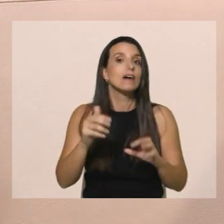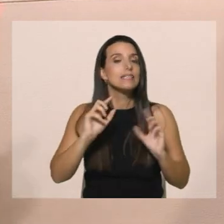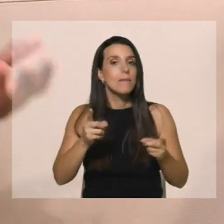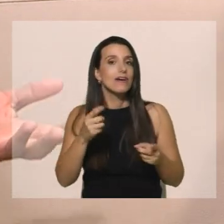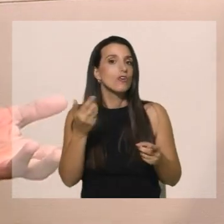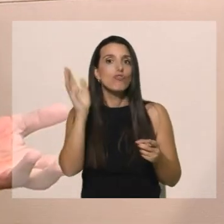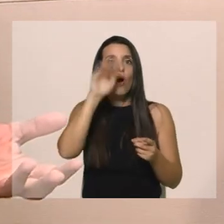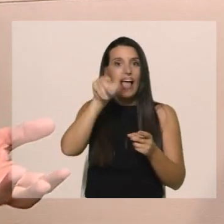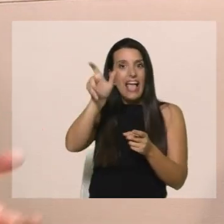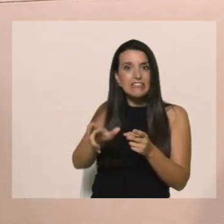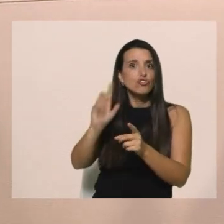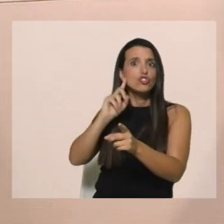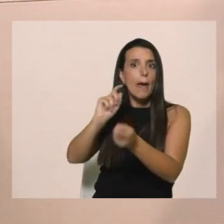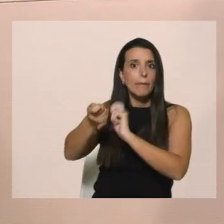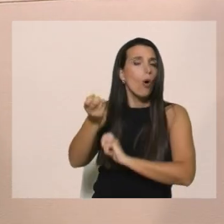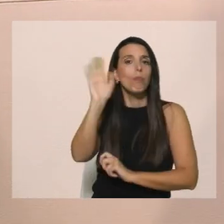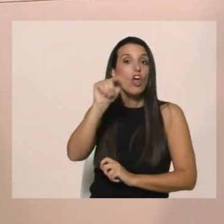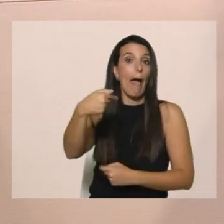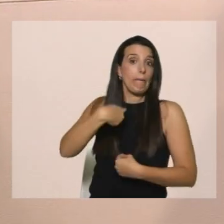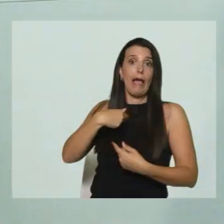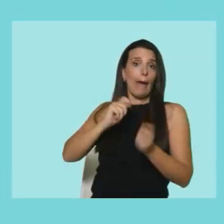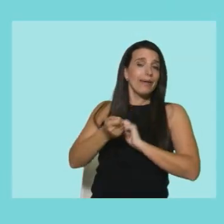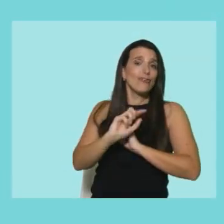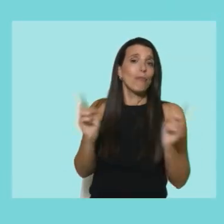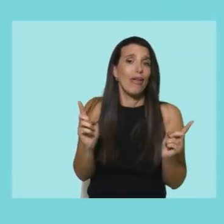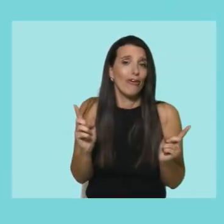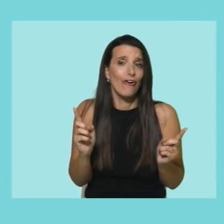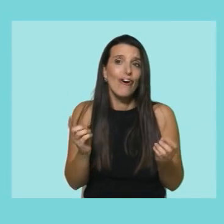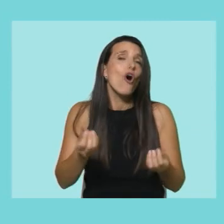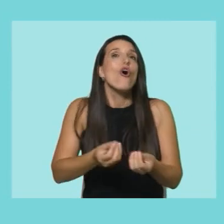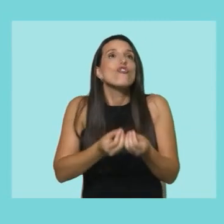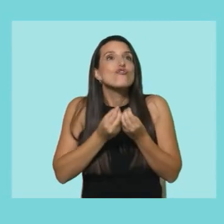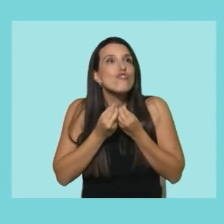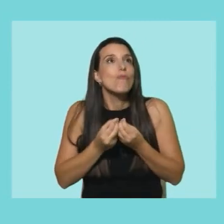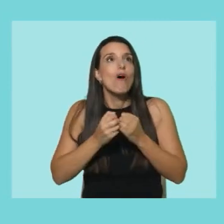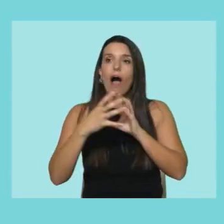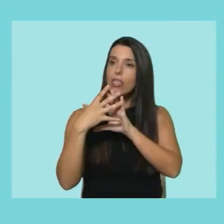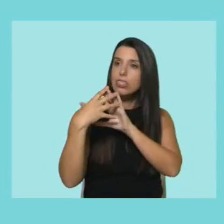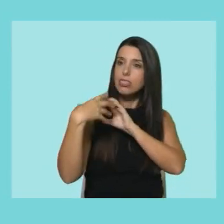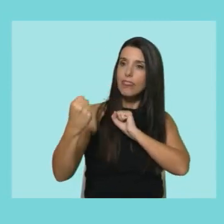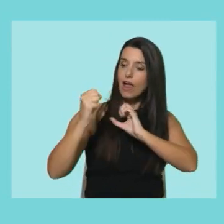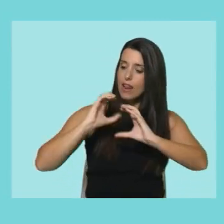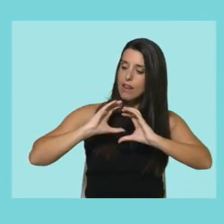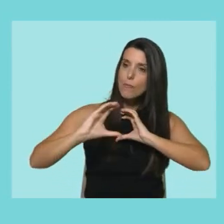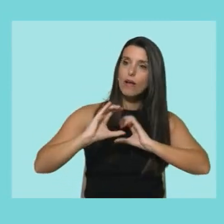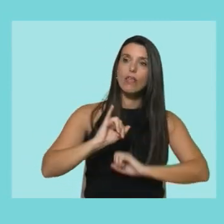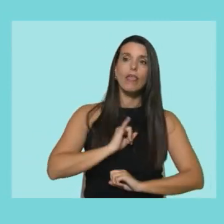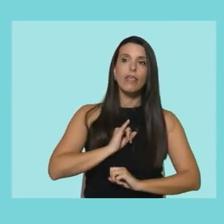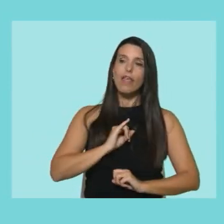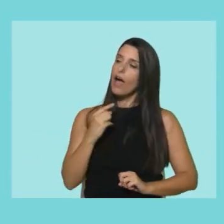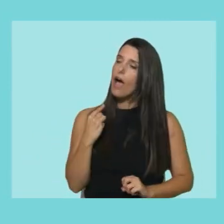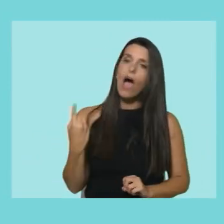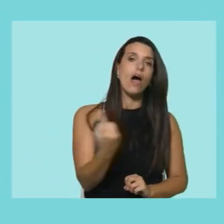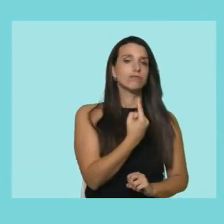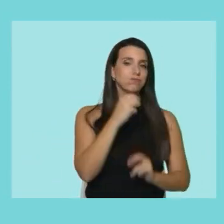yo no los puedo cambiar a ellos no me pueden cambiar a mí. Sí. Y cómo hacer para trabajar en equipo manteniendo la identidad de